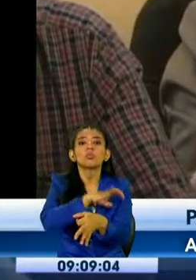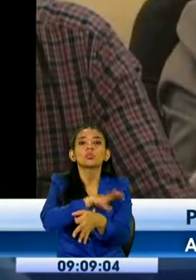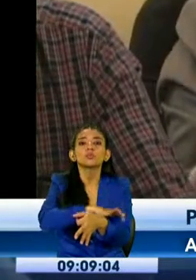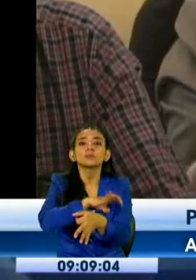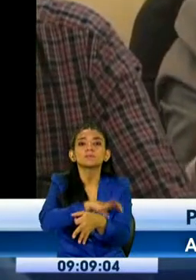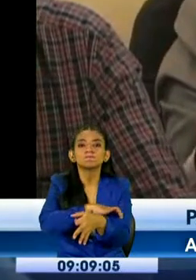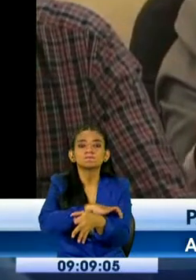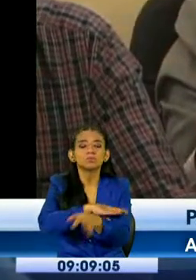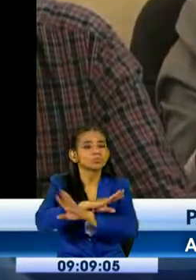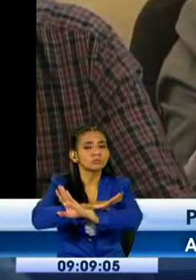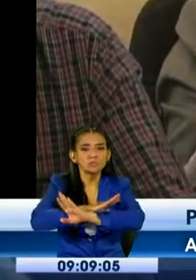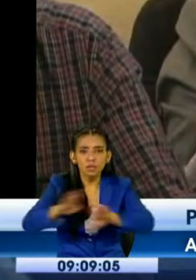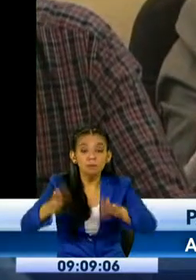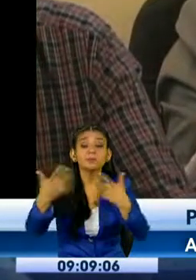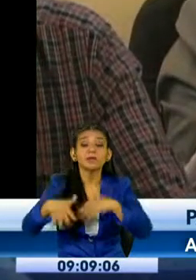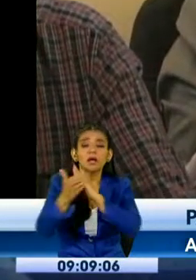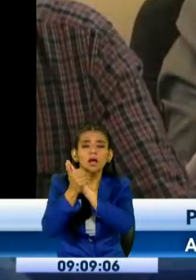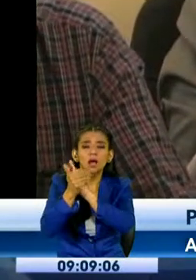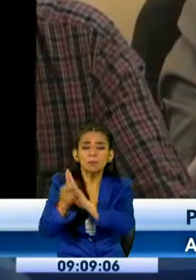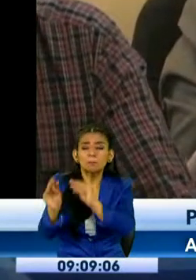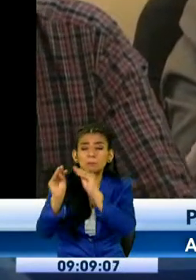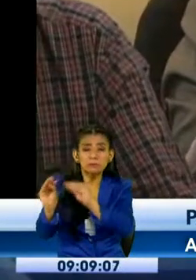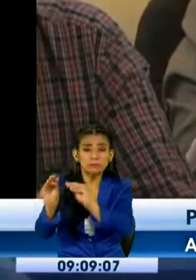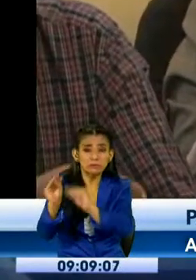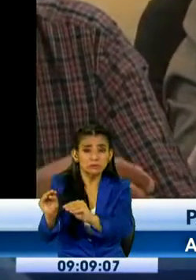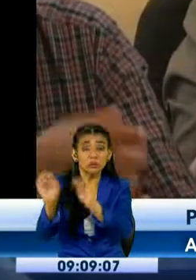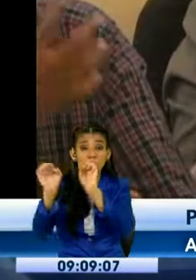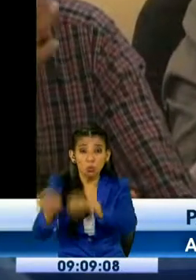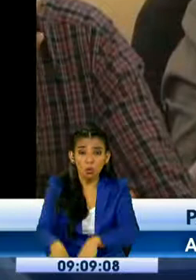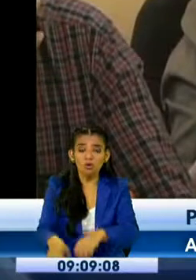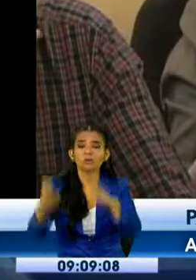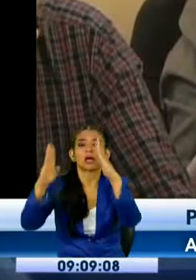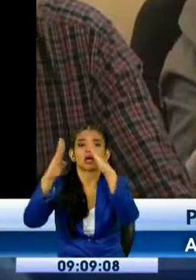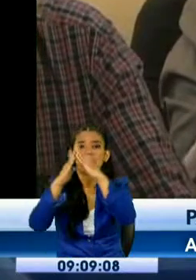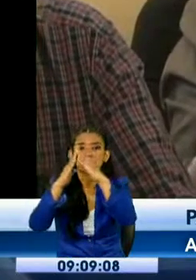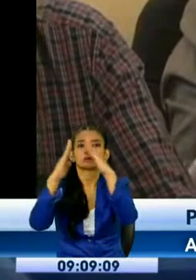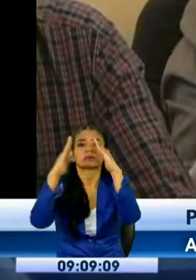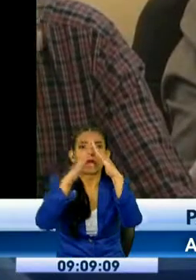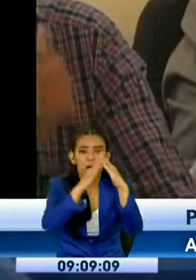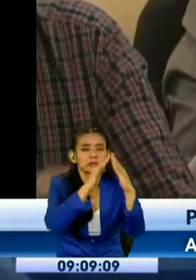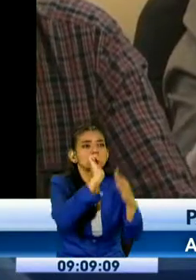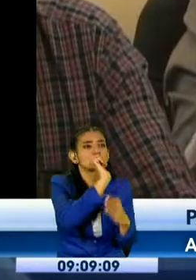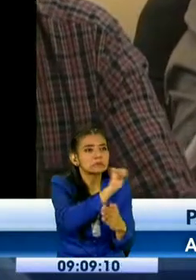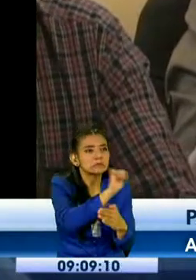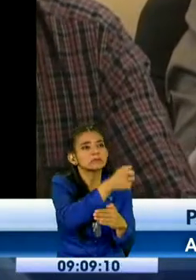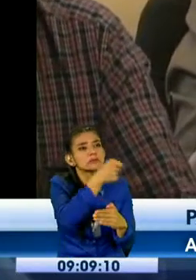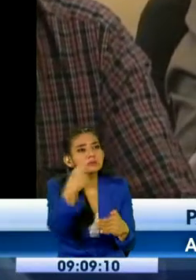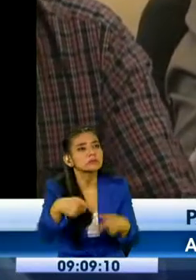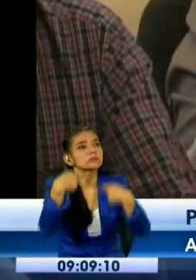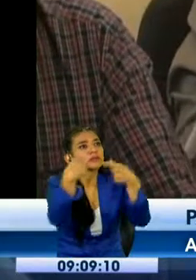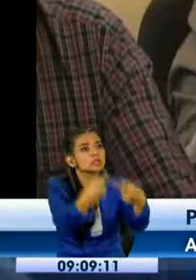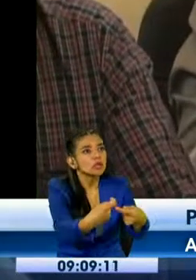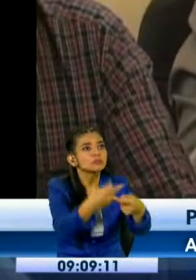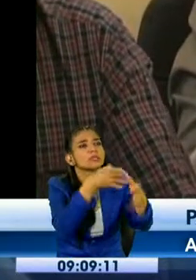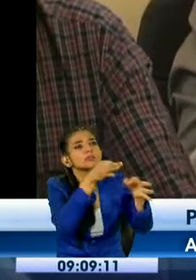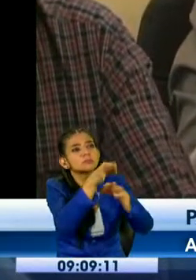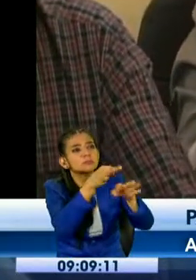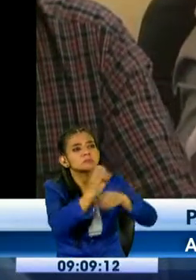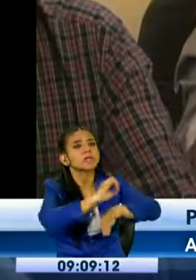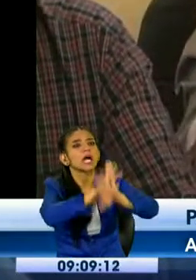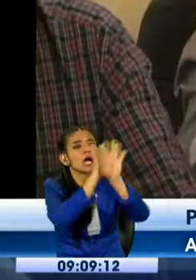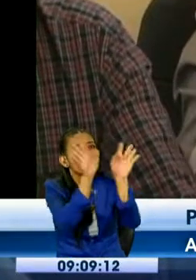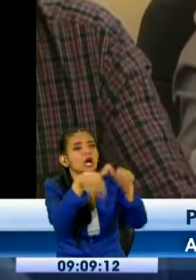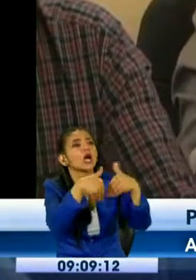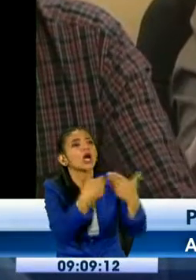municipal, una capacitación para que de puerta a puerta vayan indicando cuáles son